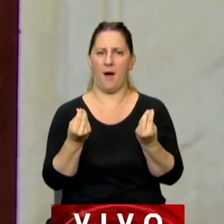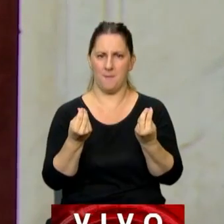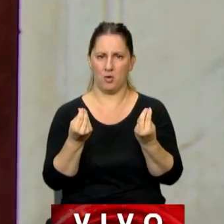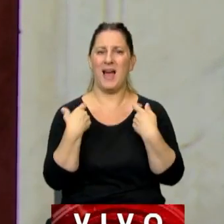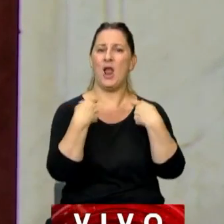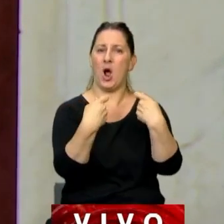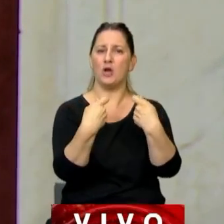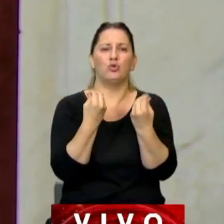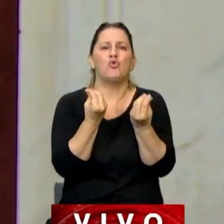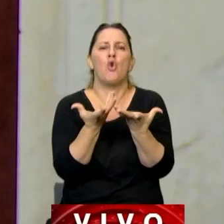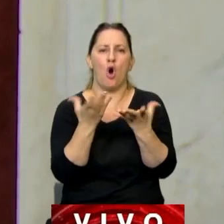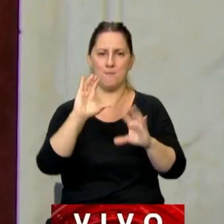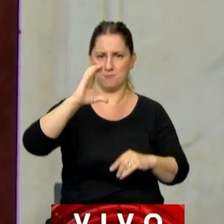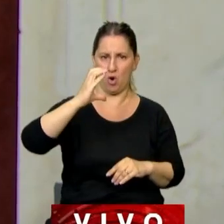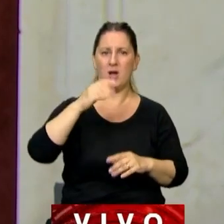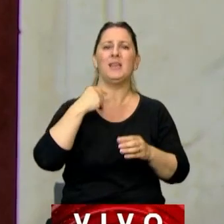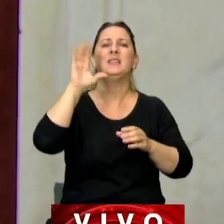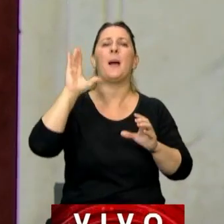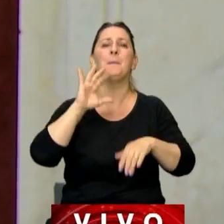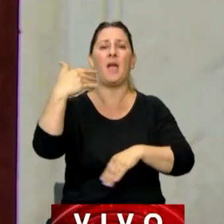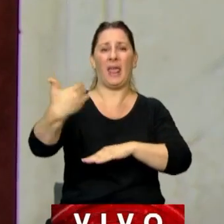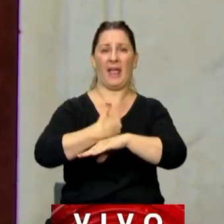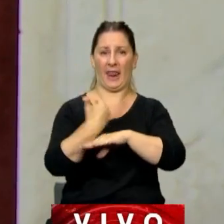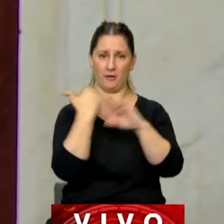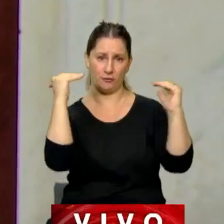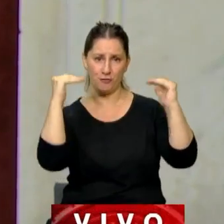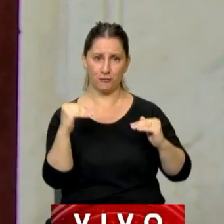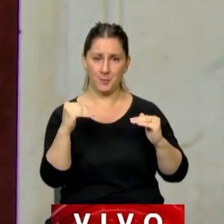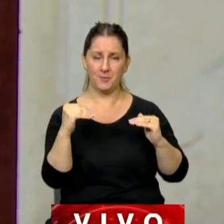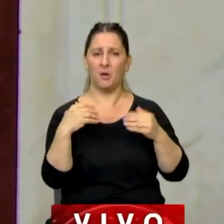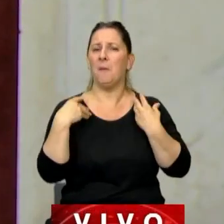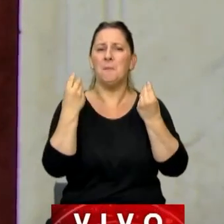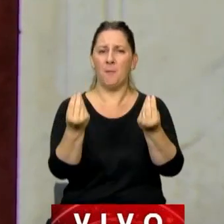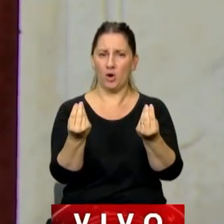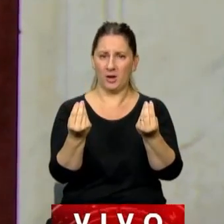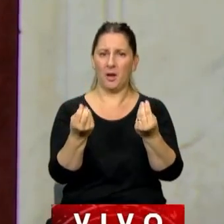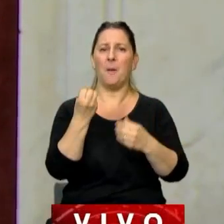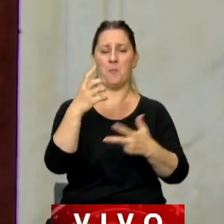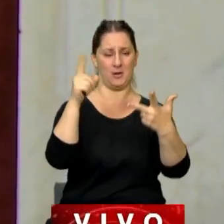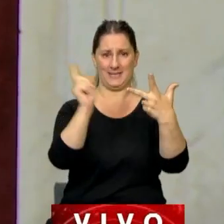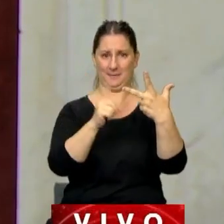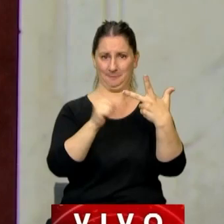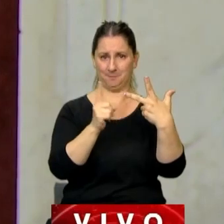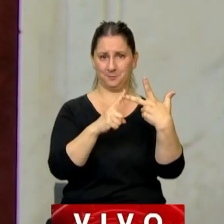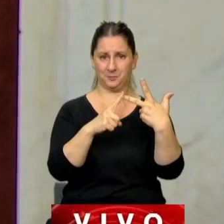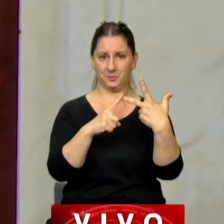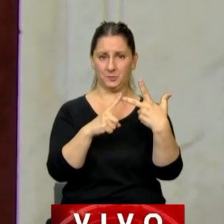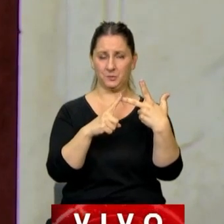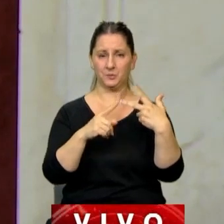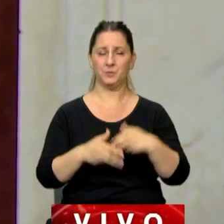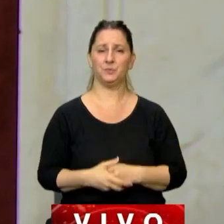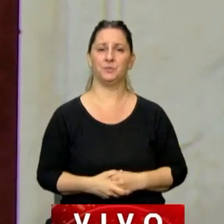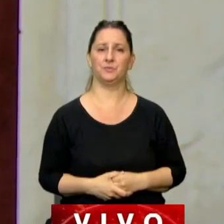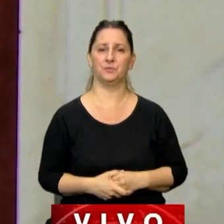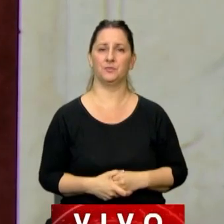al gasto y a la disminución de ingresos. ¿Y por qué? Por el tercer tema.